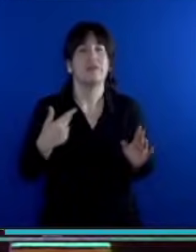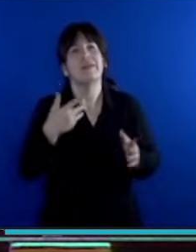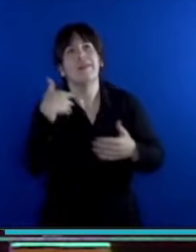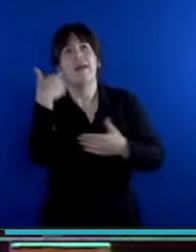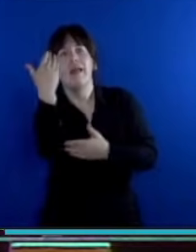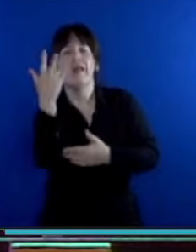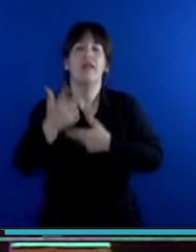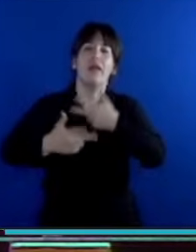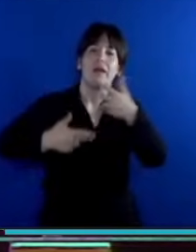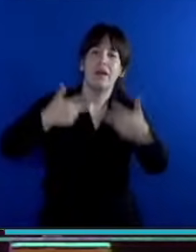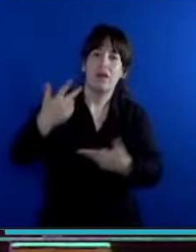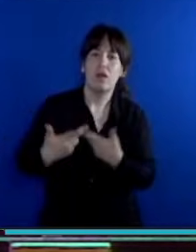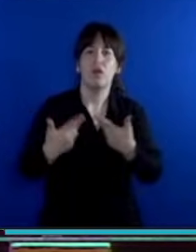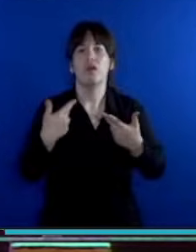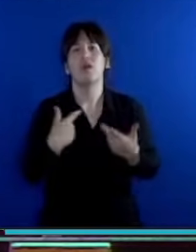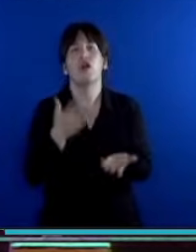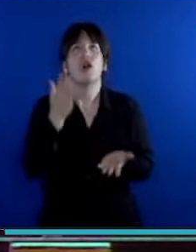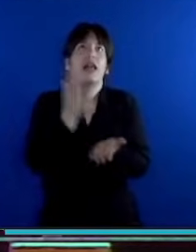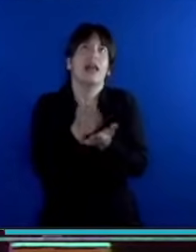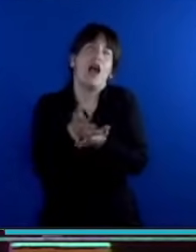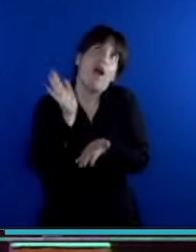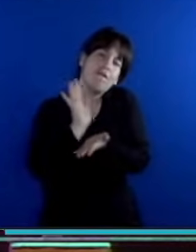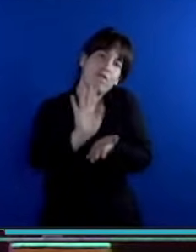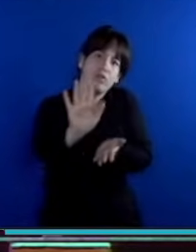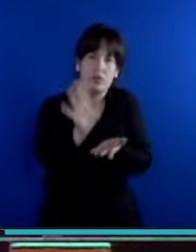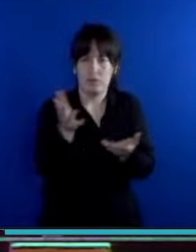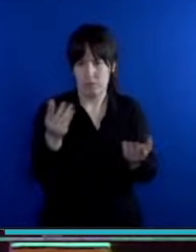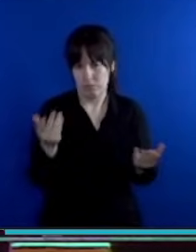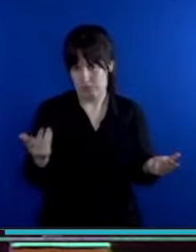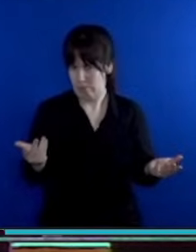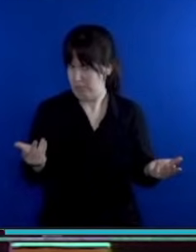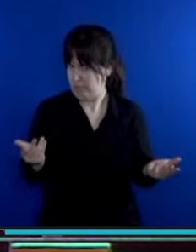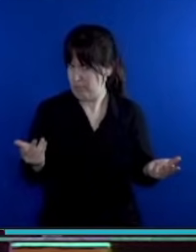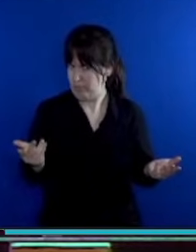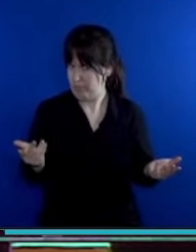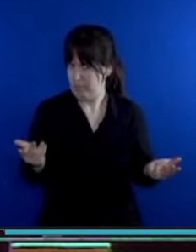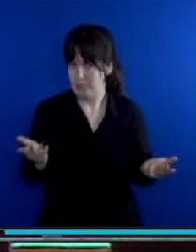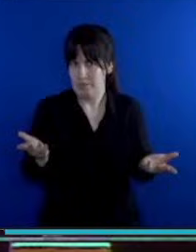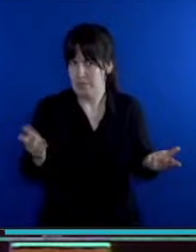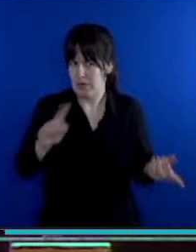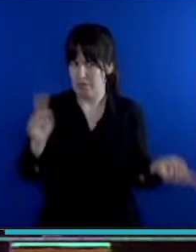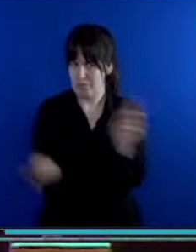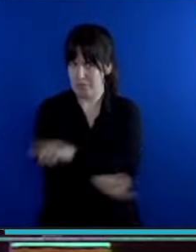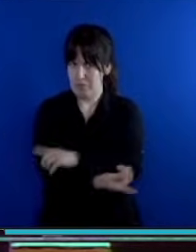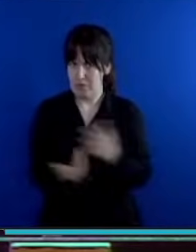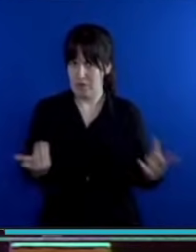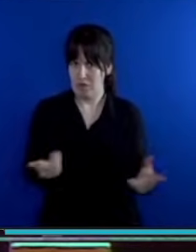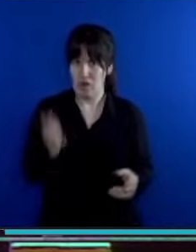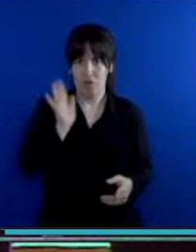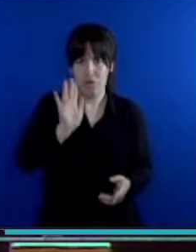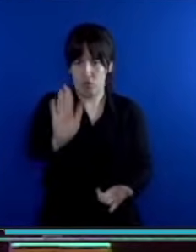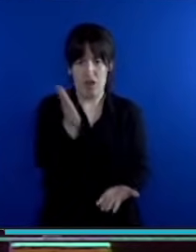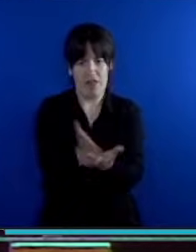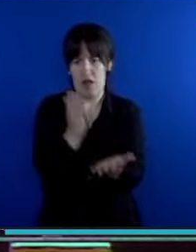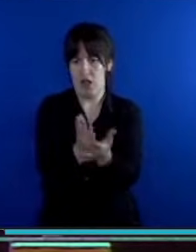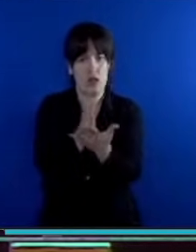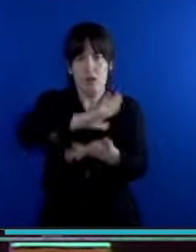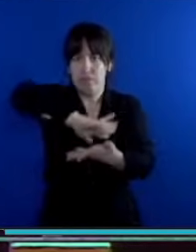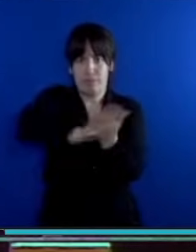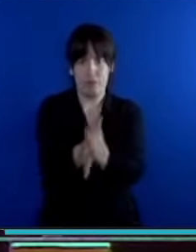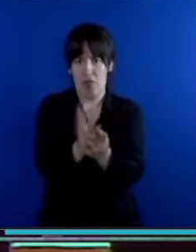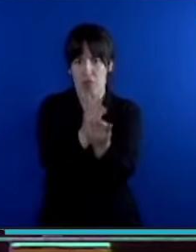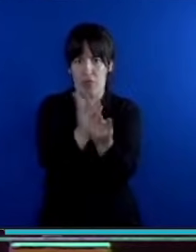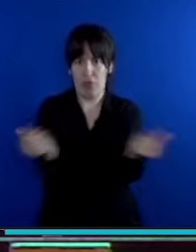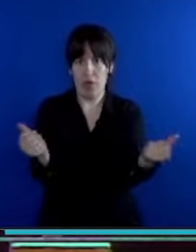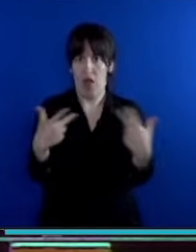discurso de derecho al futuro parece que es al revés, es futuro sin derechos. O sea, me parece que